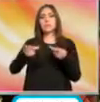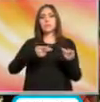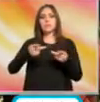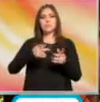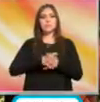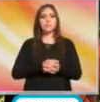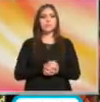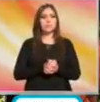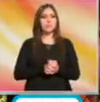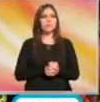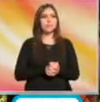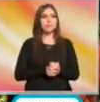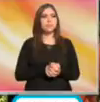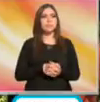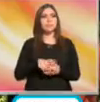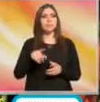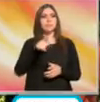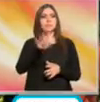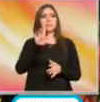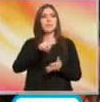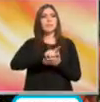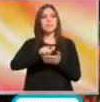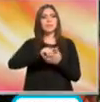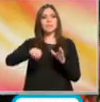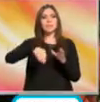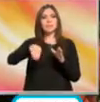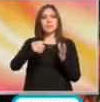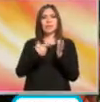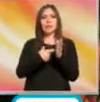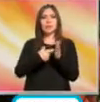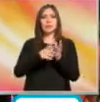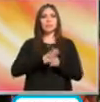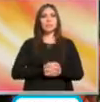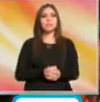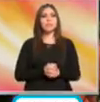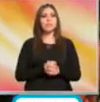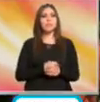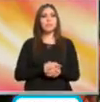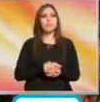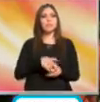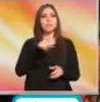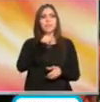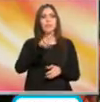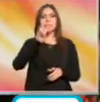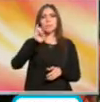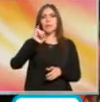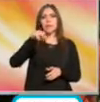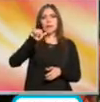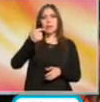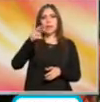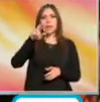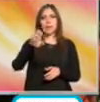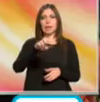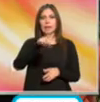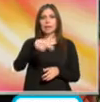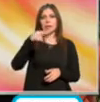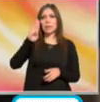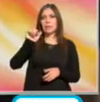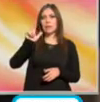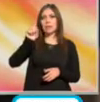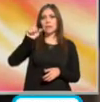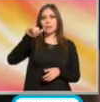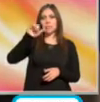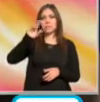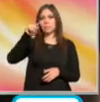¿Lo voy poniendo reducción. Sí, para que lo vayas como enjuagando. Ok. Muy bien. Ok, tenemos nuestro vinagre de balsámico. Este lo consiguen muy bien en el